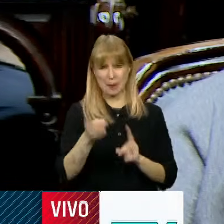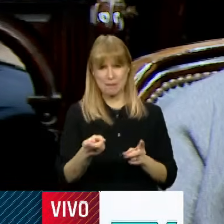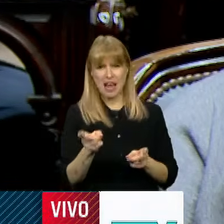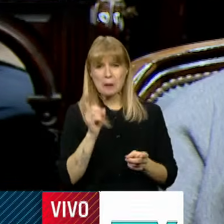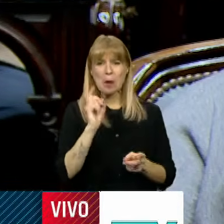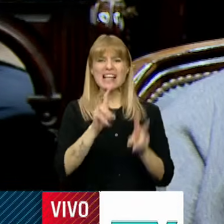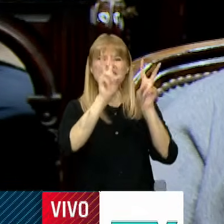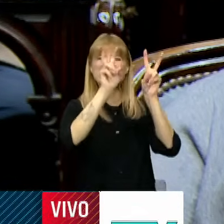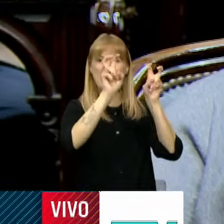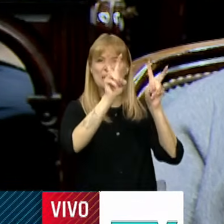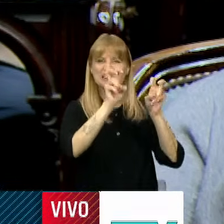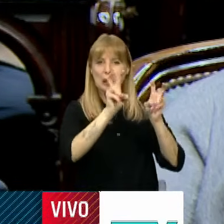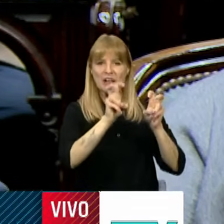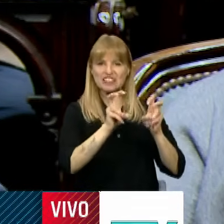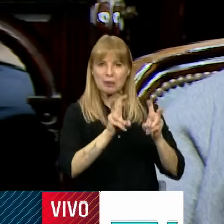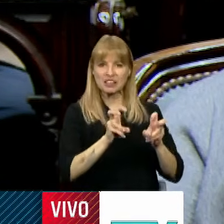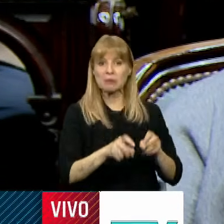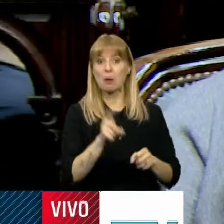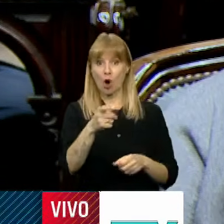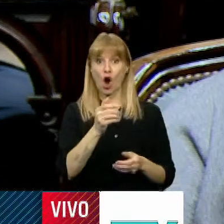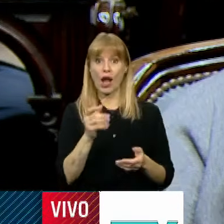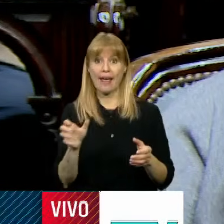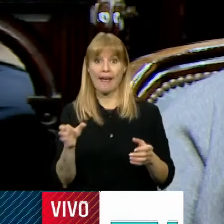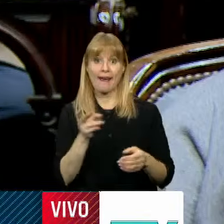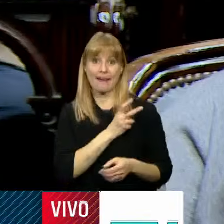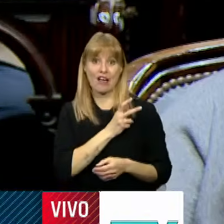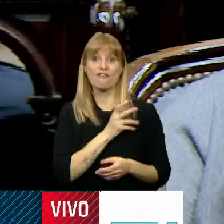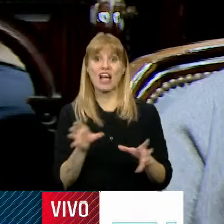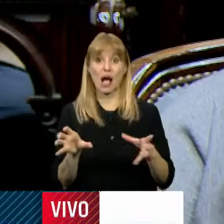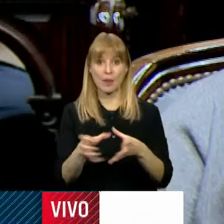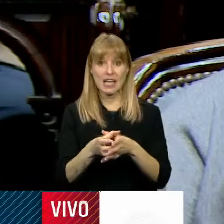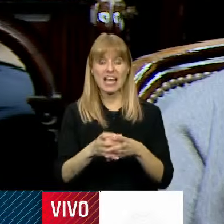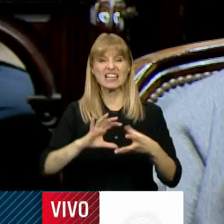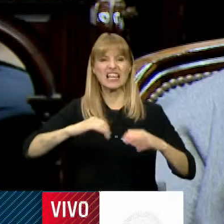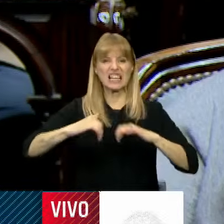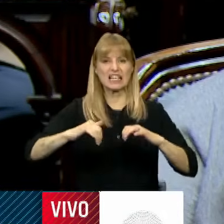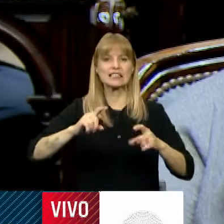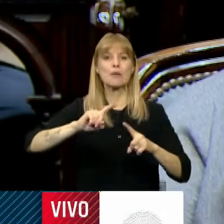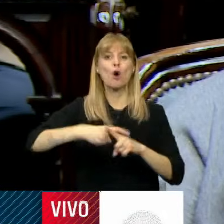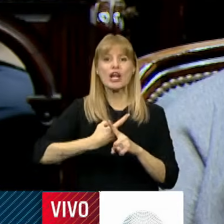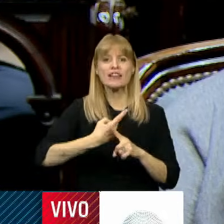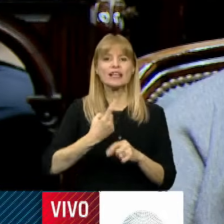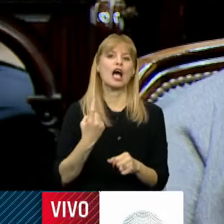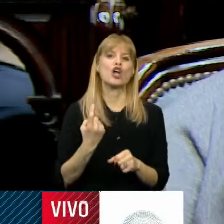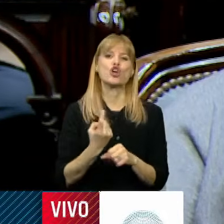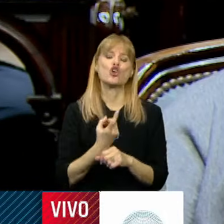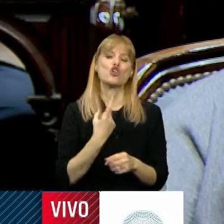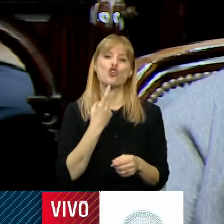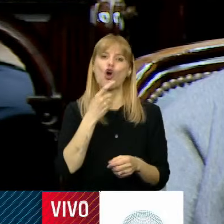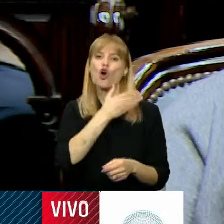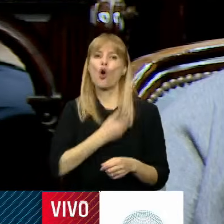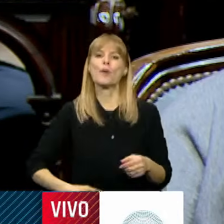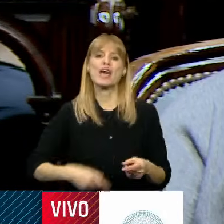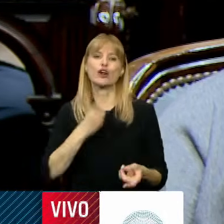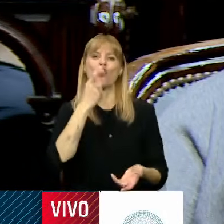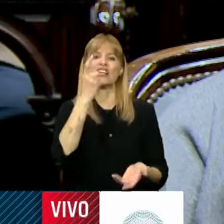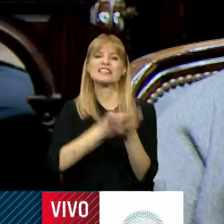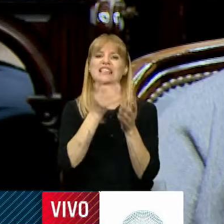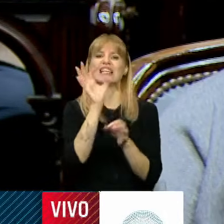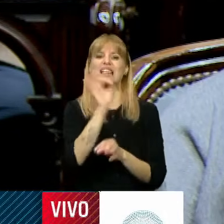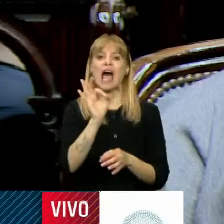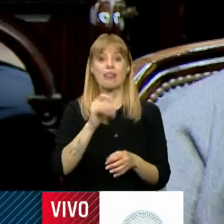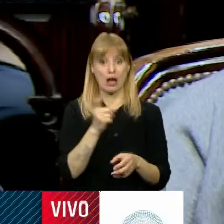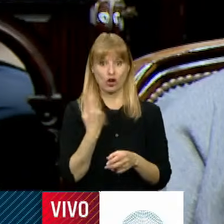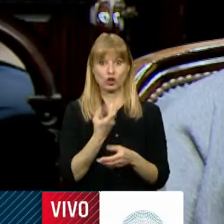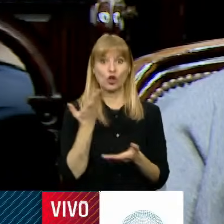los temas que por ese jefe de gabinete y por la crisis política este gobierno no se decide y no quiere encarar. Nosotros